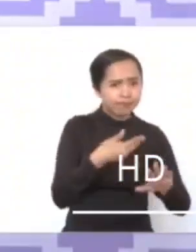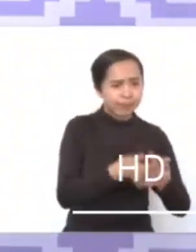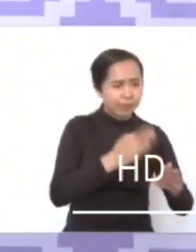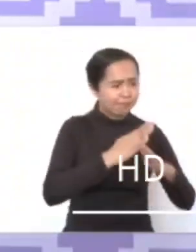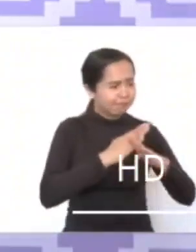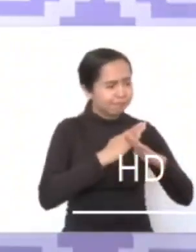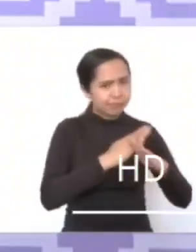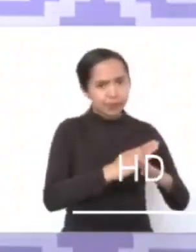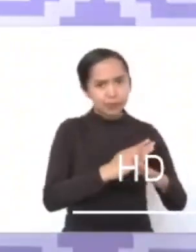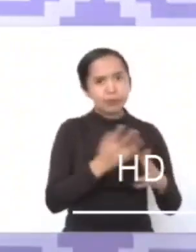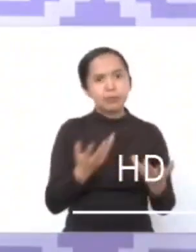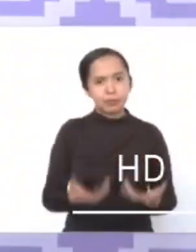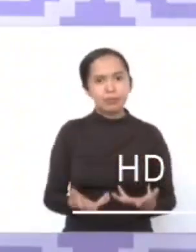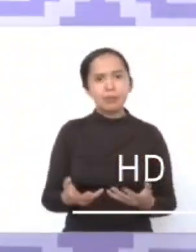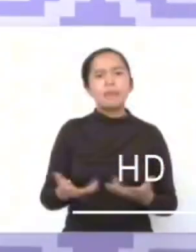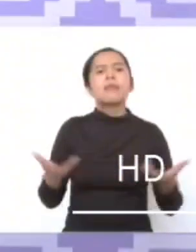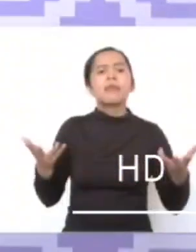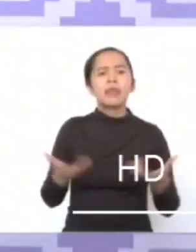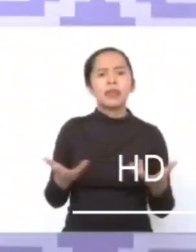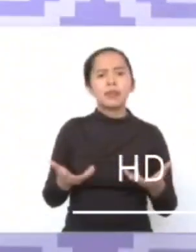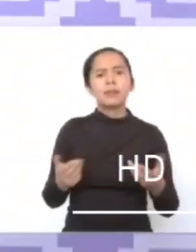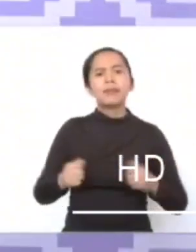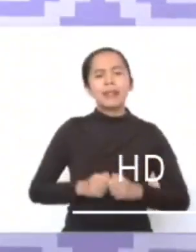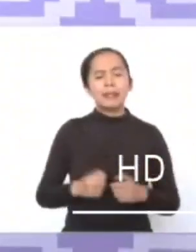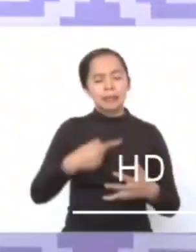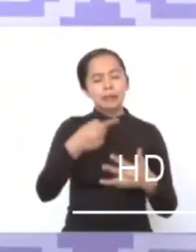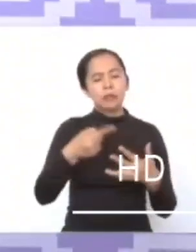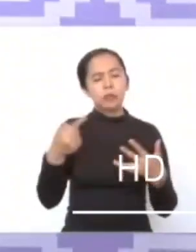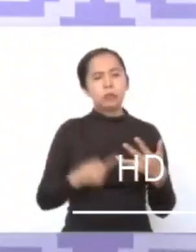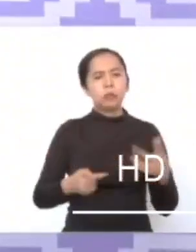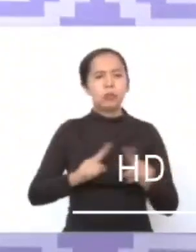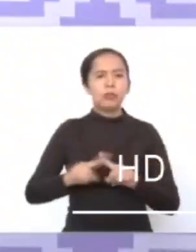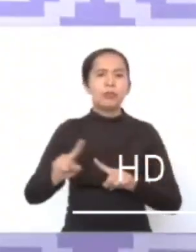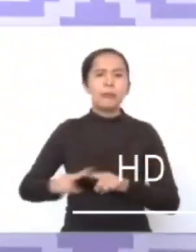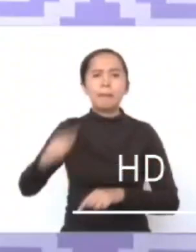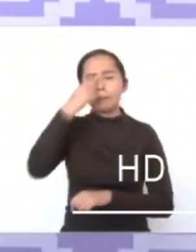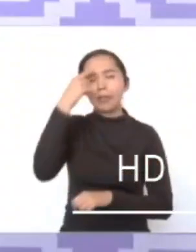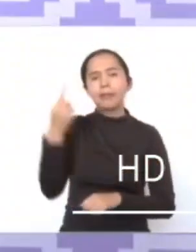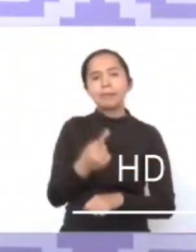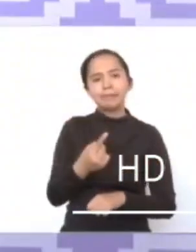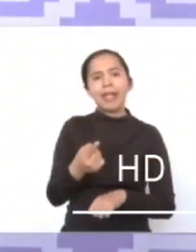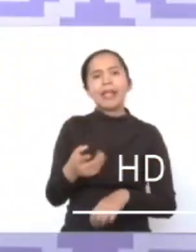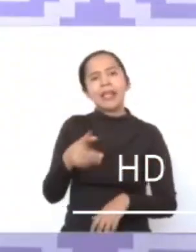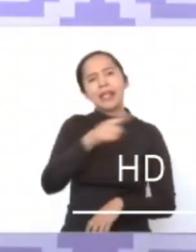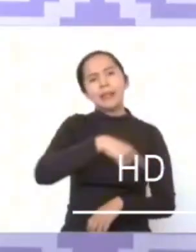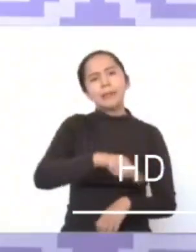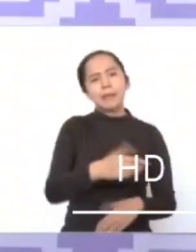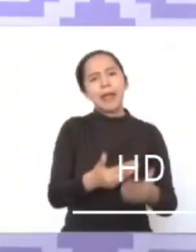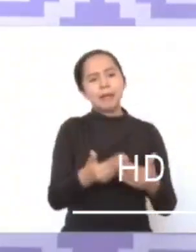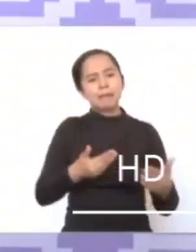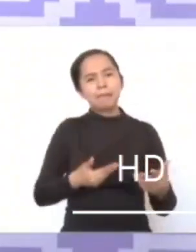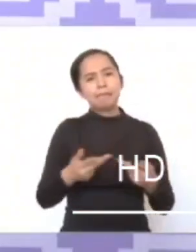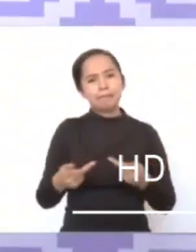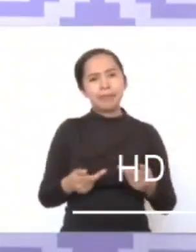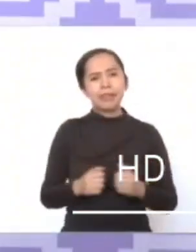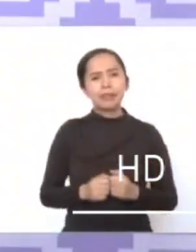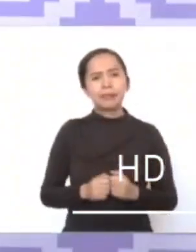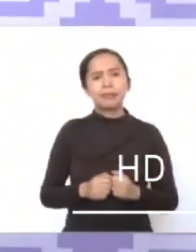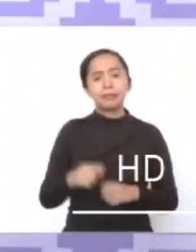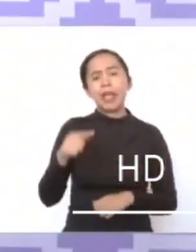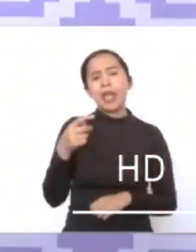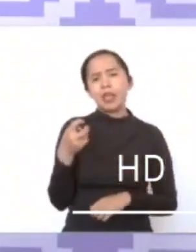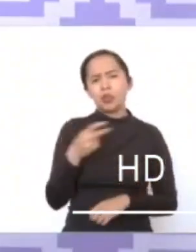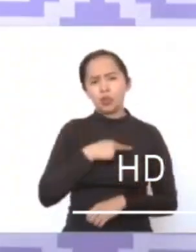raíz, a través de acciones concretas que trabajan diariamente para prevenirla. El objetivo último de la alerta